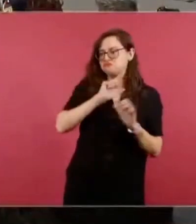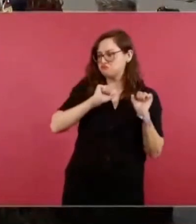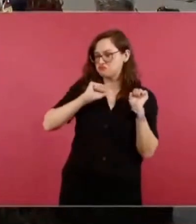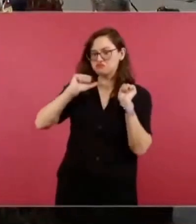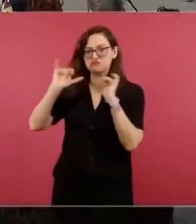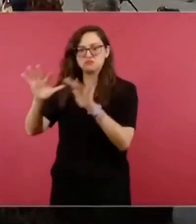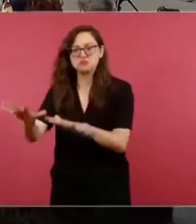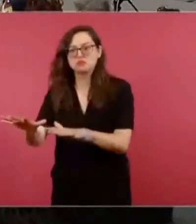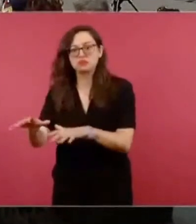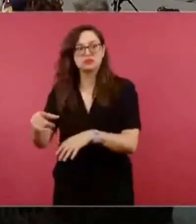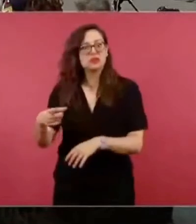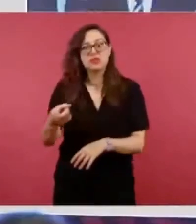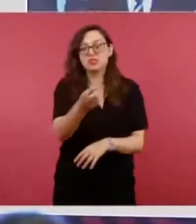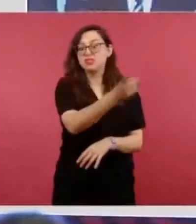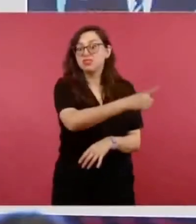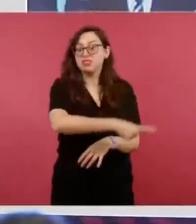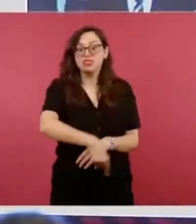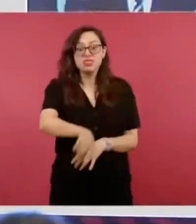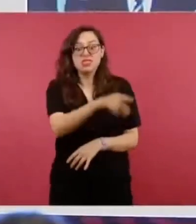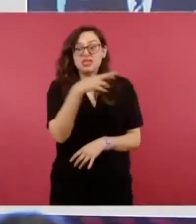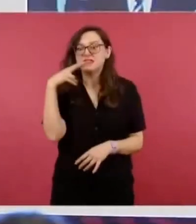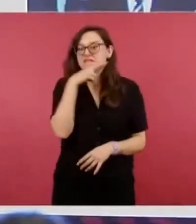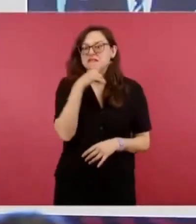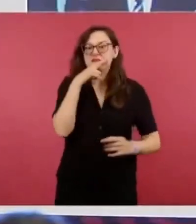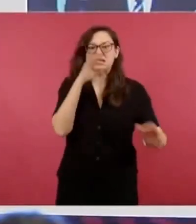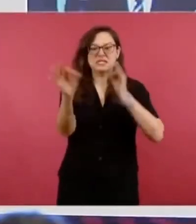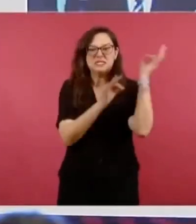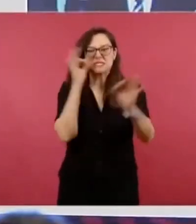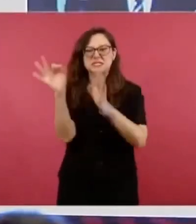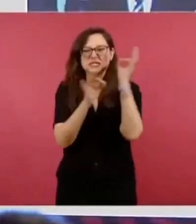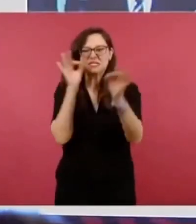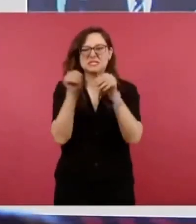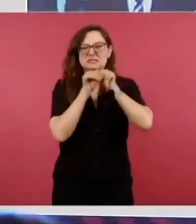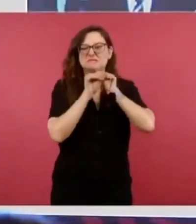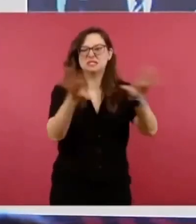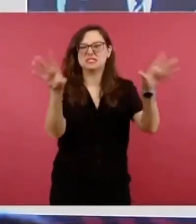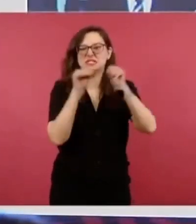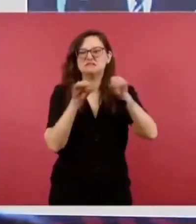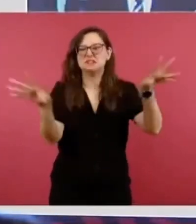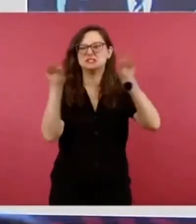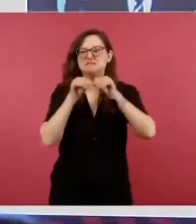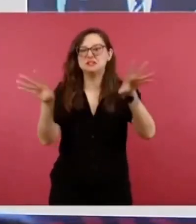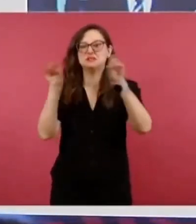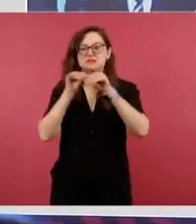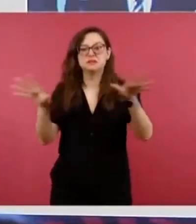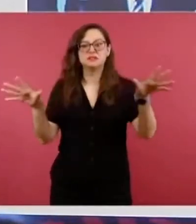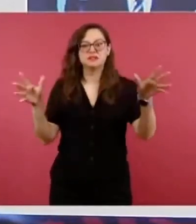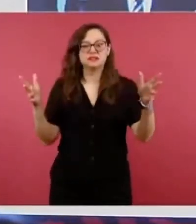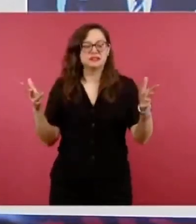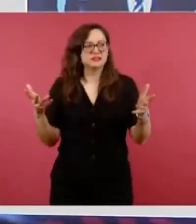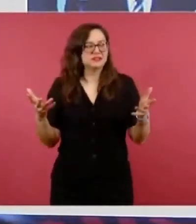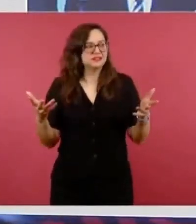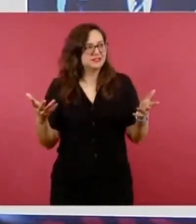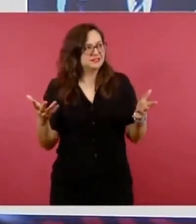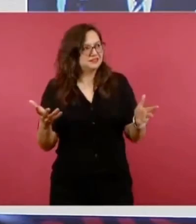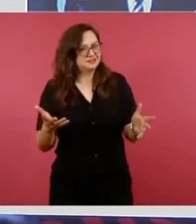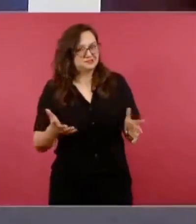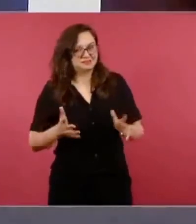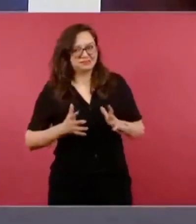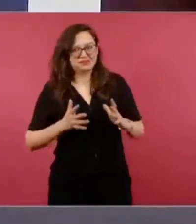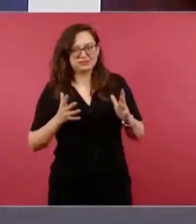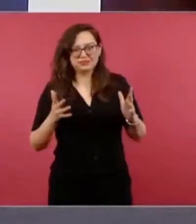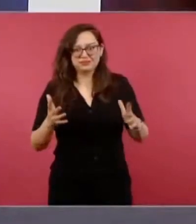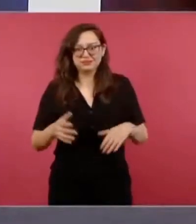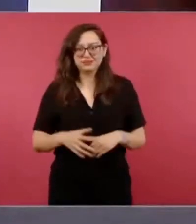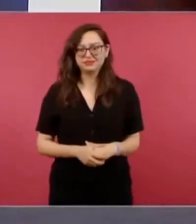Lo primero que pedí fue que se protegiera a la población. Me dijeron, no, no hay